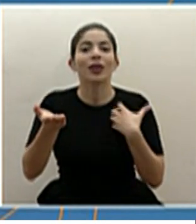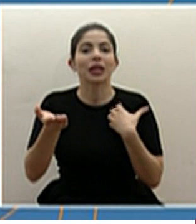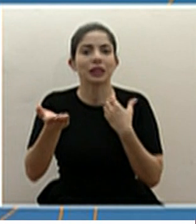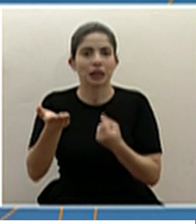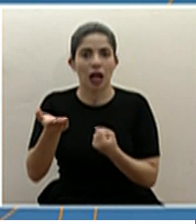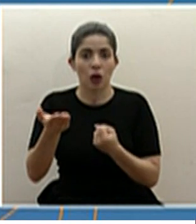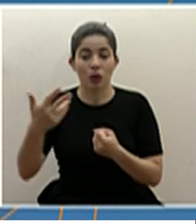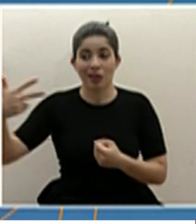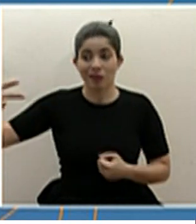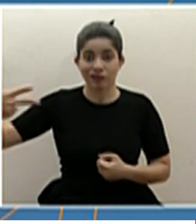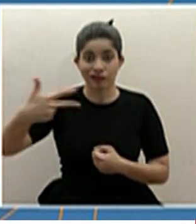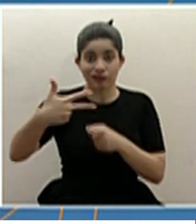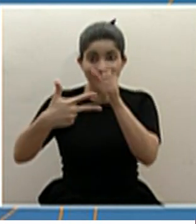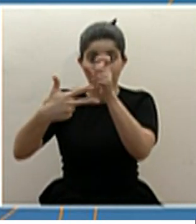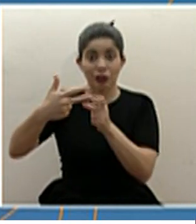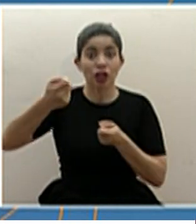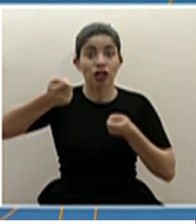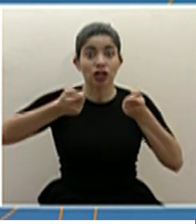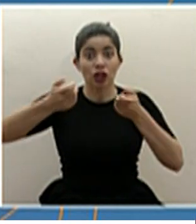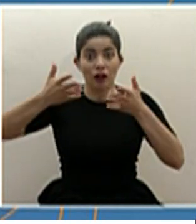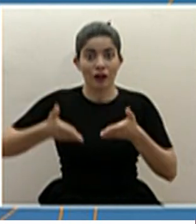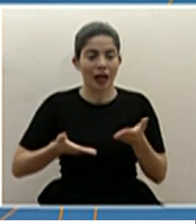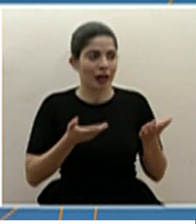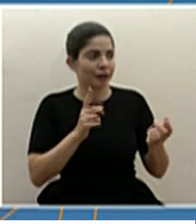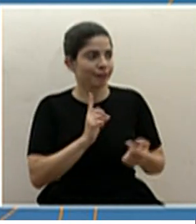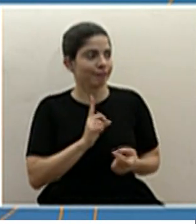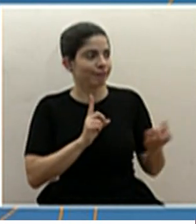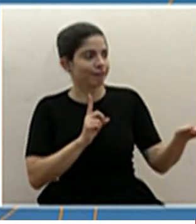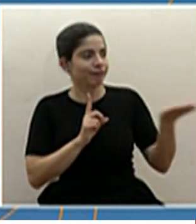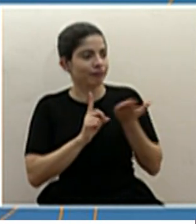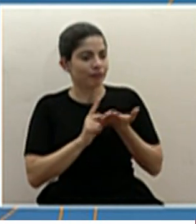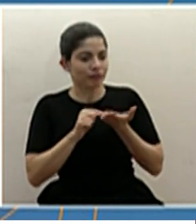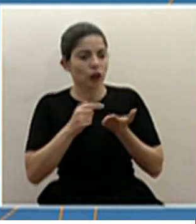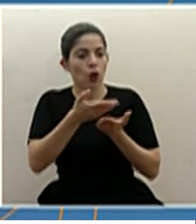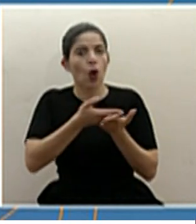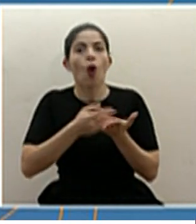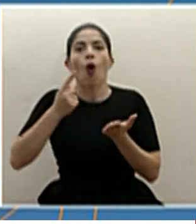a cada transportista, se le toman los signos